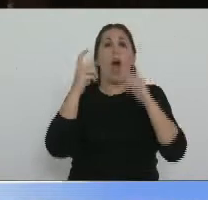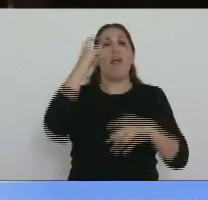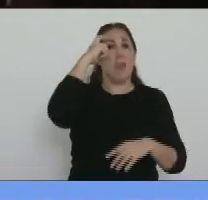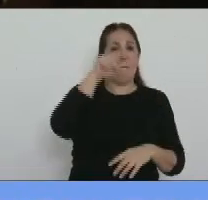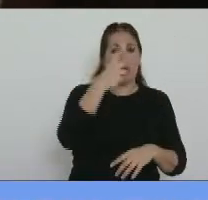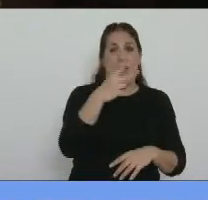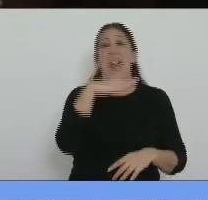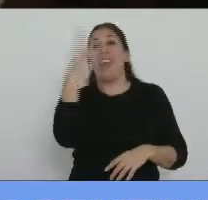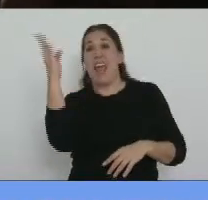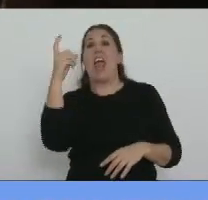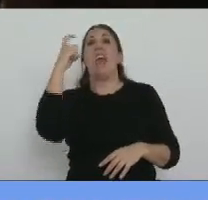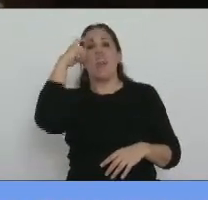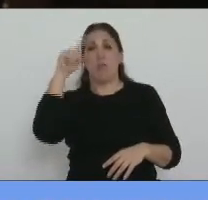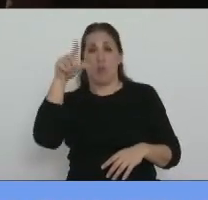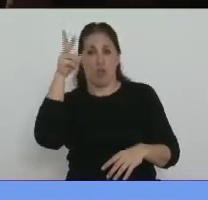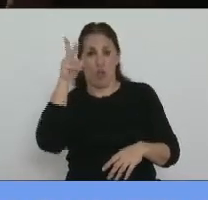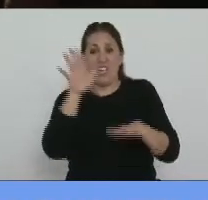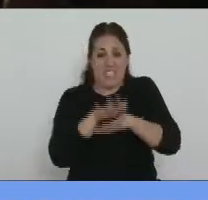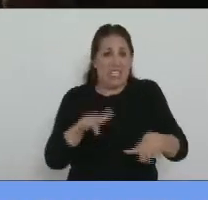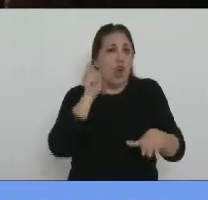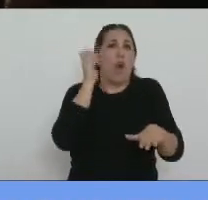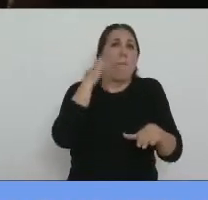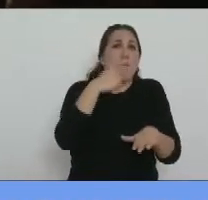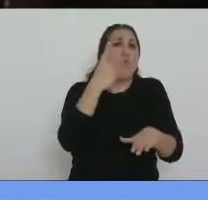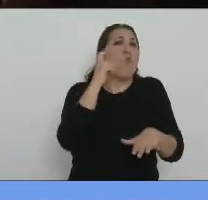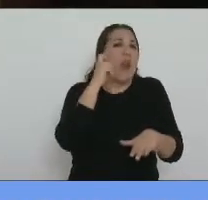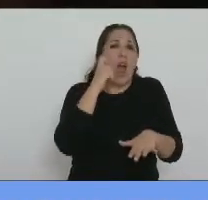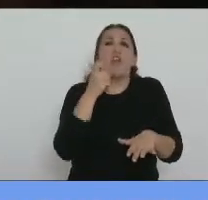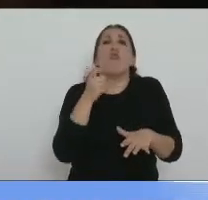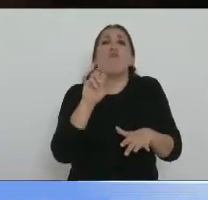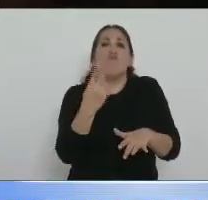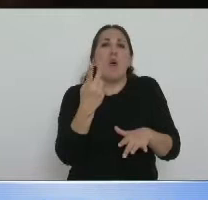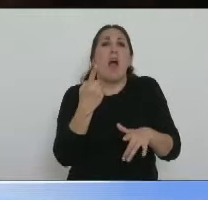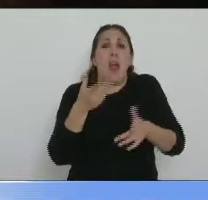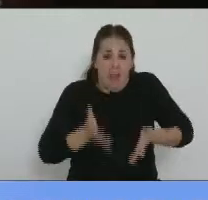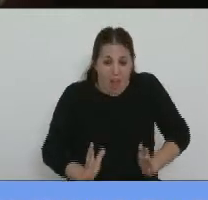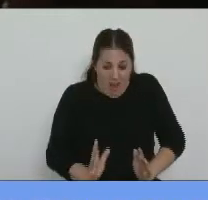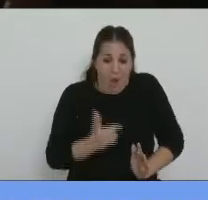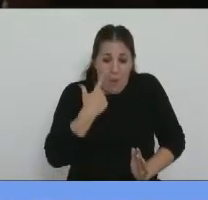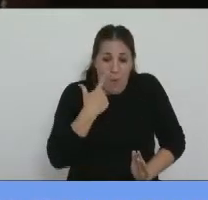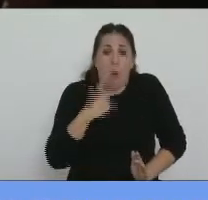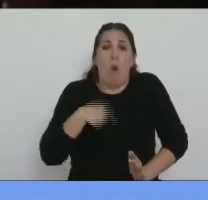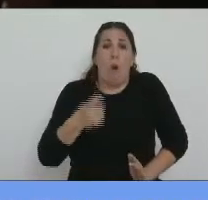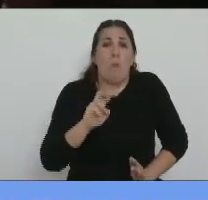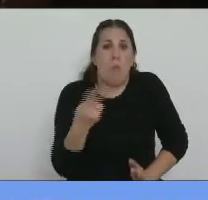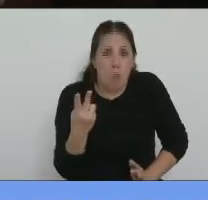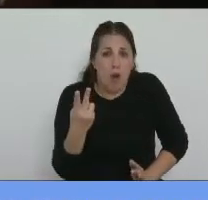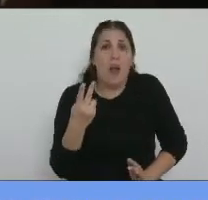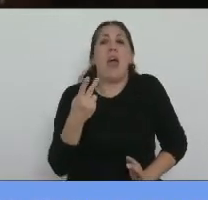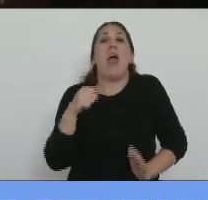10.8 niños de menos de un año muerto por cada 1.000 nacidos vivos cada 6